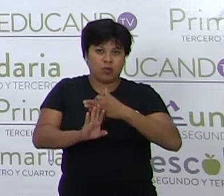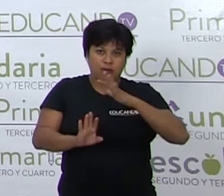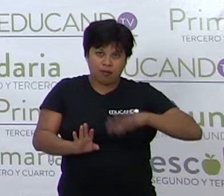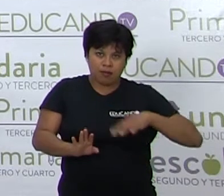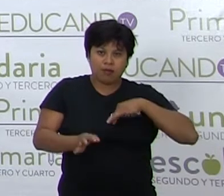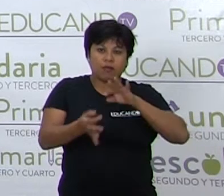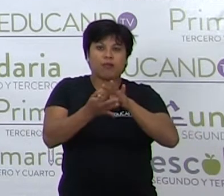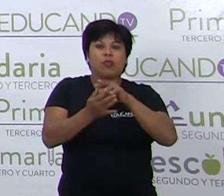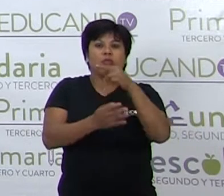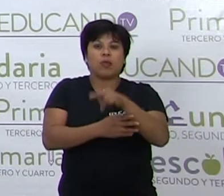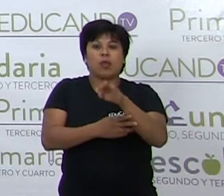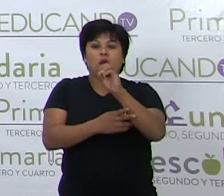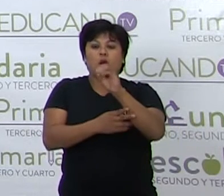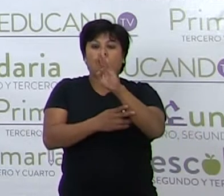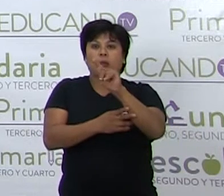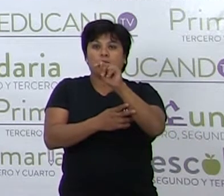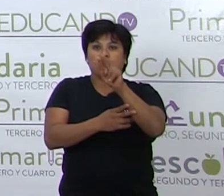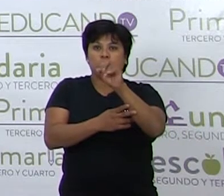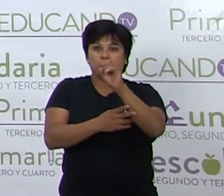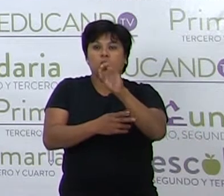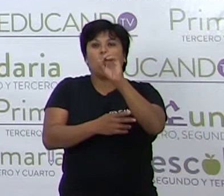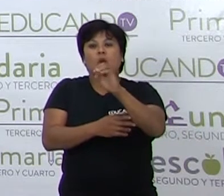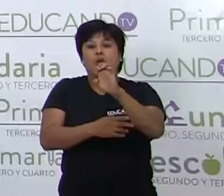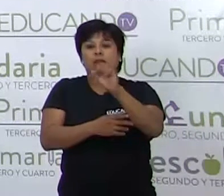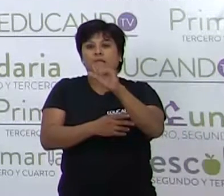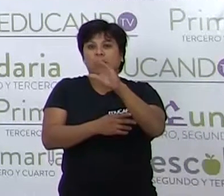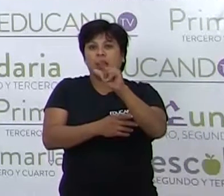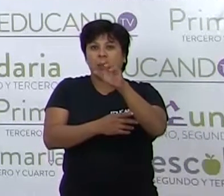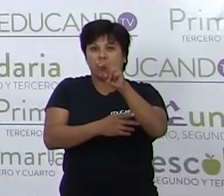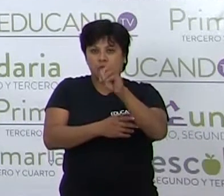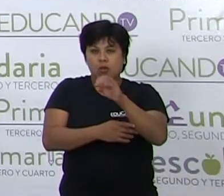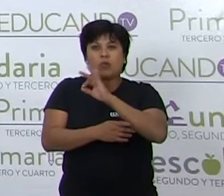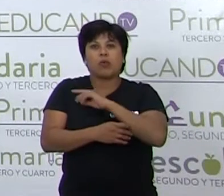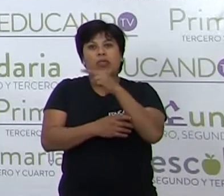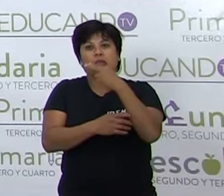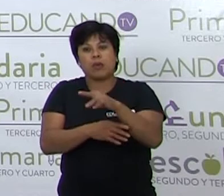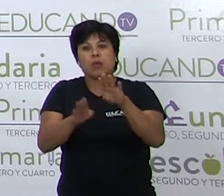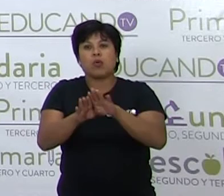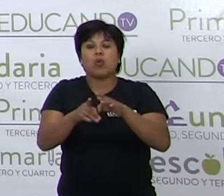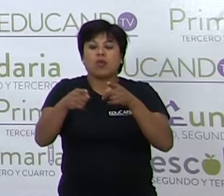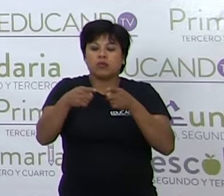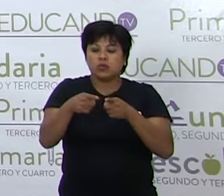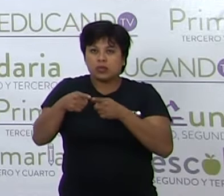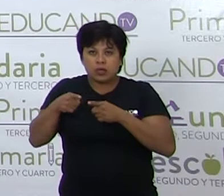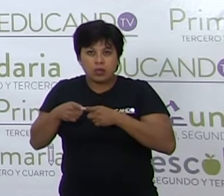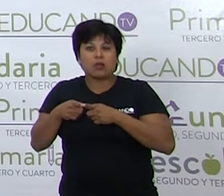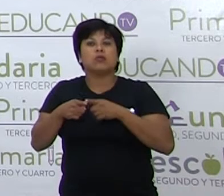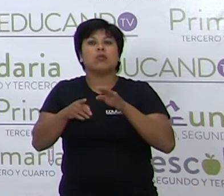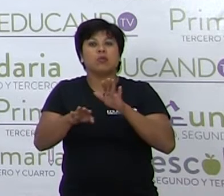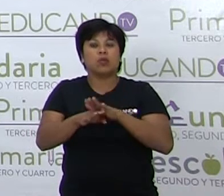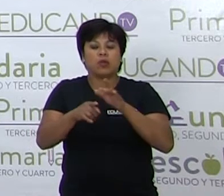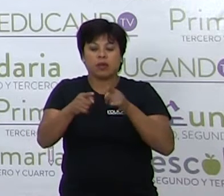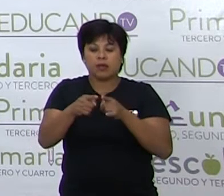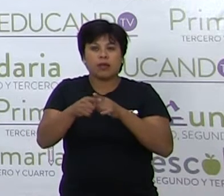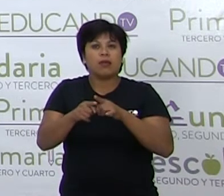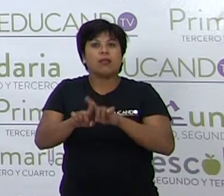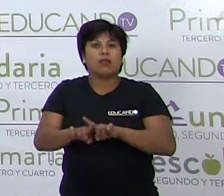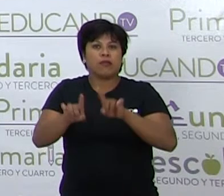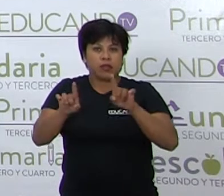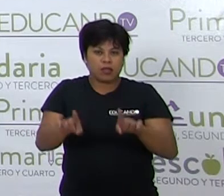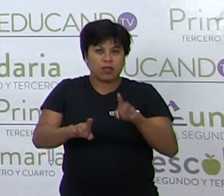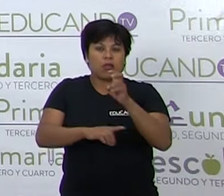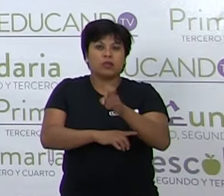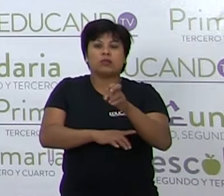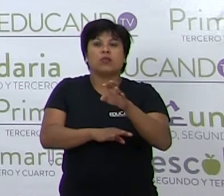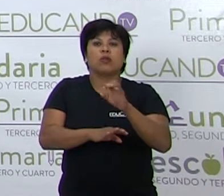es un triángulo obtuso o un triángulo escaleno recordemos que se pueden llamar por sus lados o se pueden nombrar los triángulos por su lados o bien